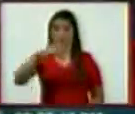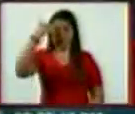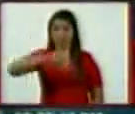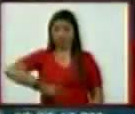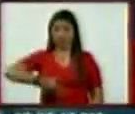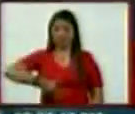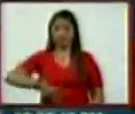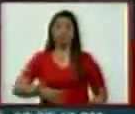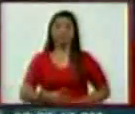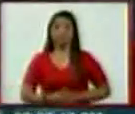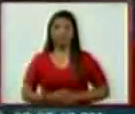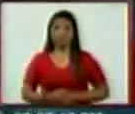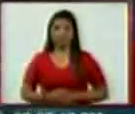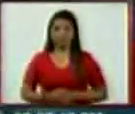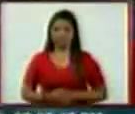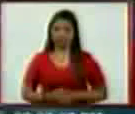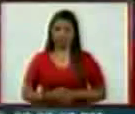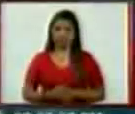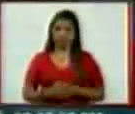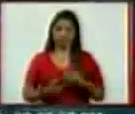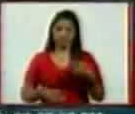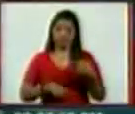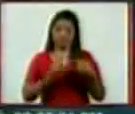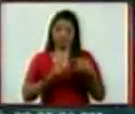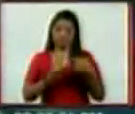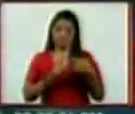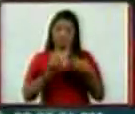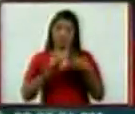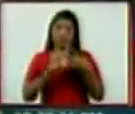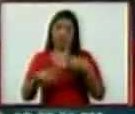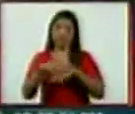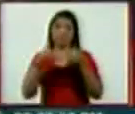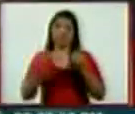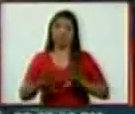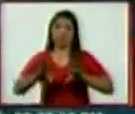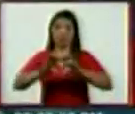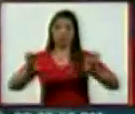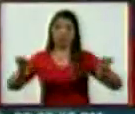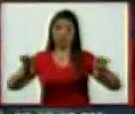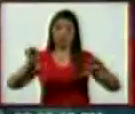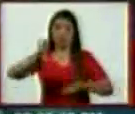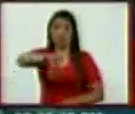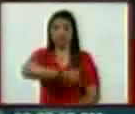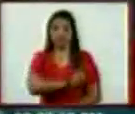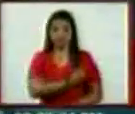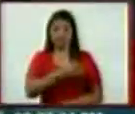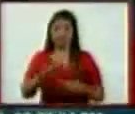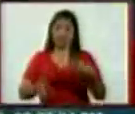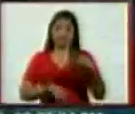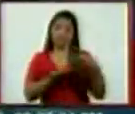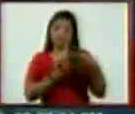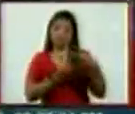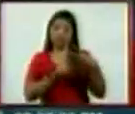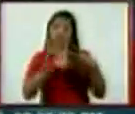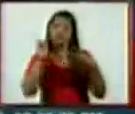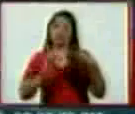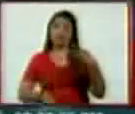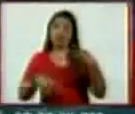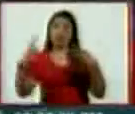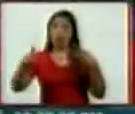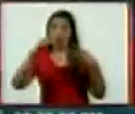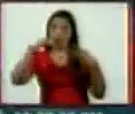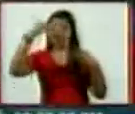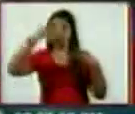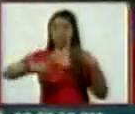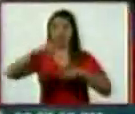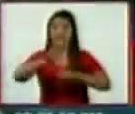el general Vladimir Padrino López, el ministro de Educación Universitaria, Ricardo Menéndez, y el comandante de la región de